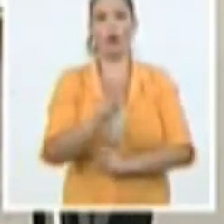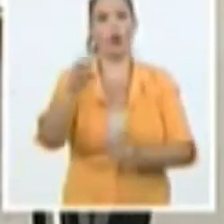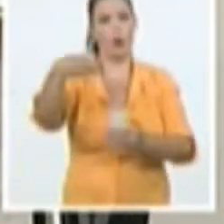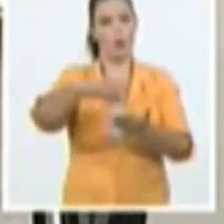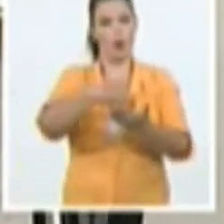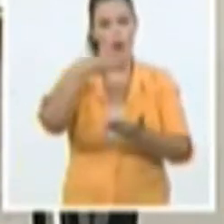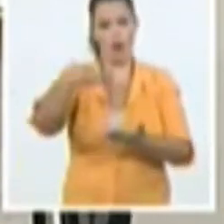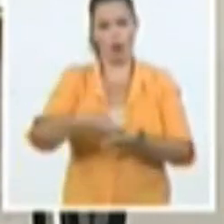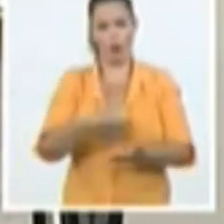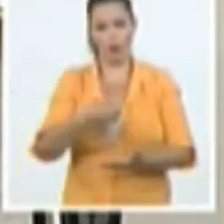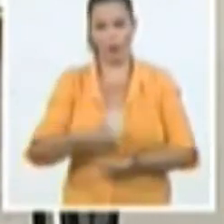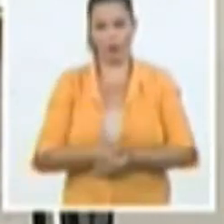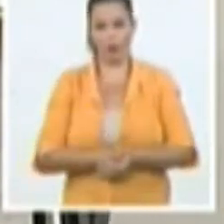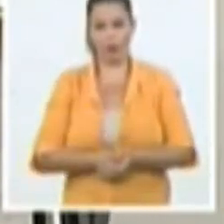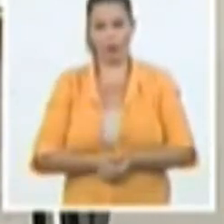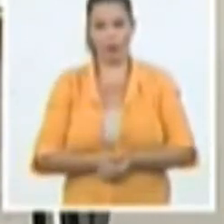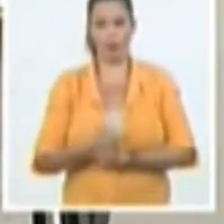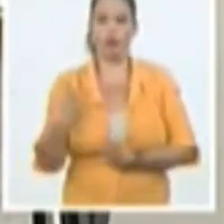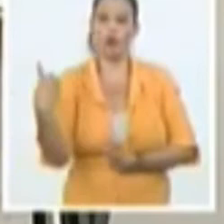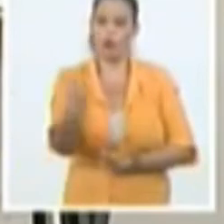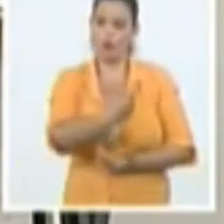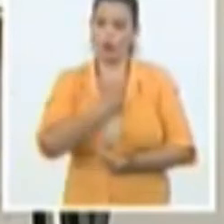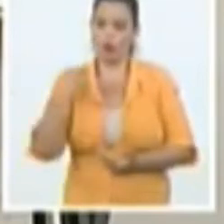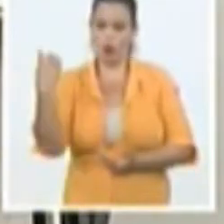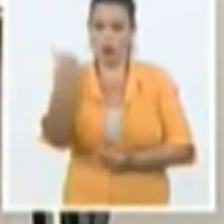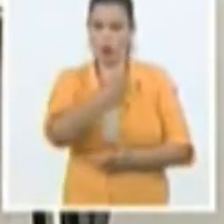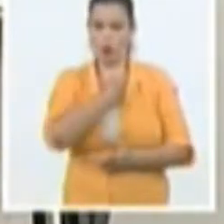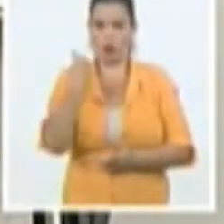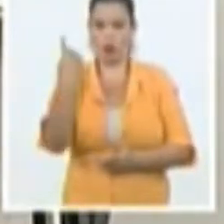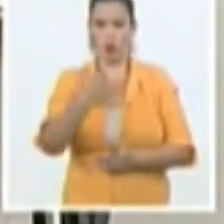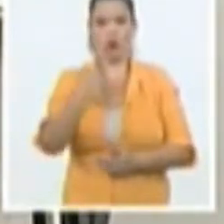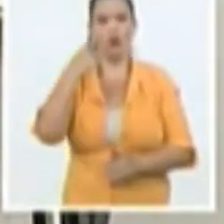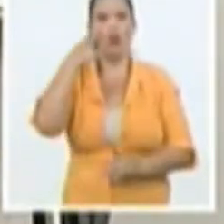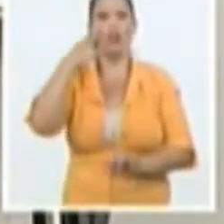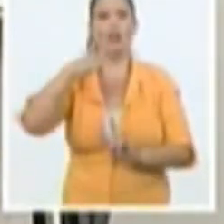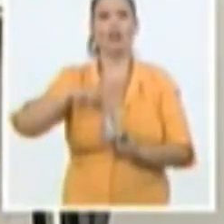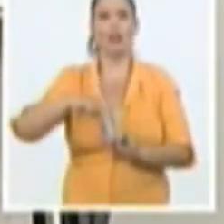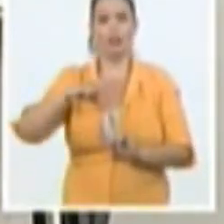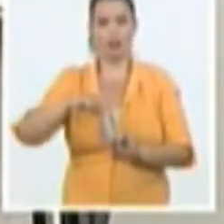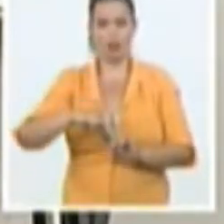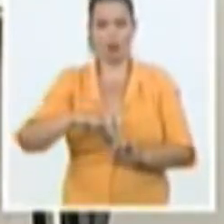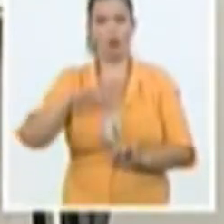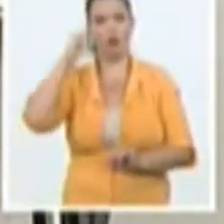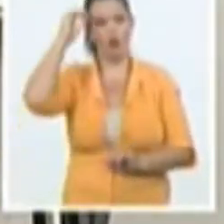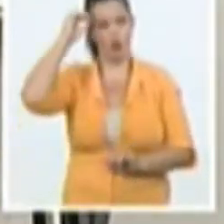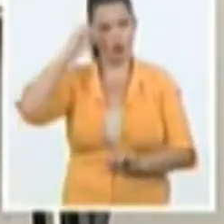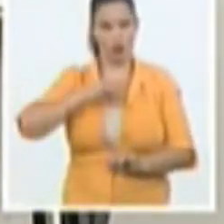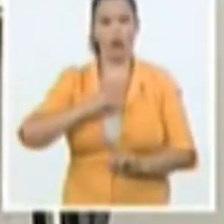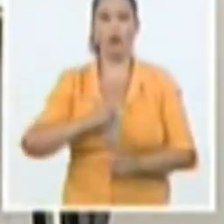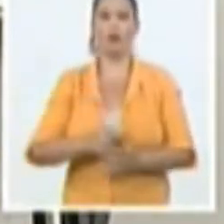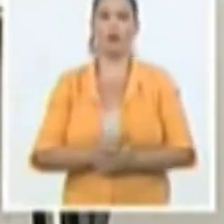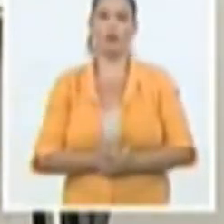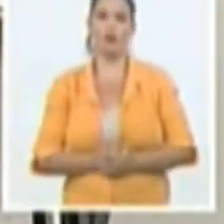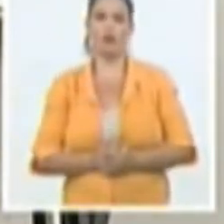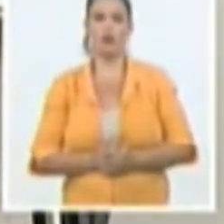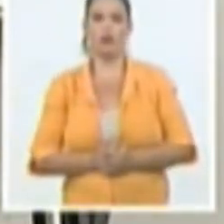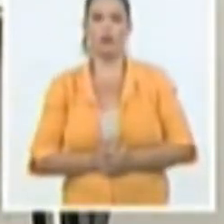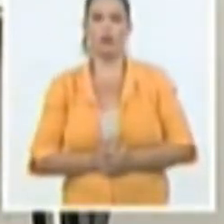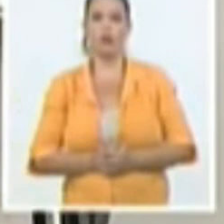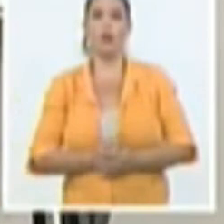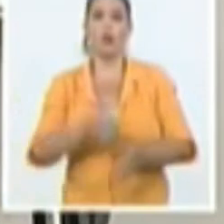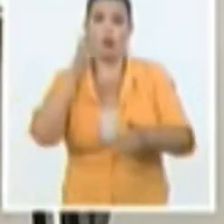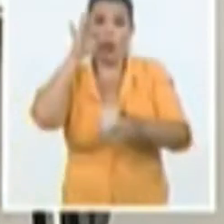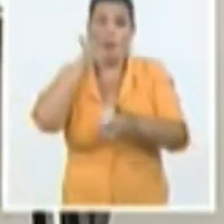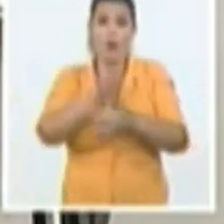Todos hemos sido testigos de que apenas se anunció por sus organizadores, la marcha recibió